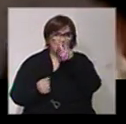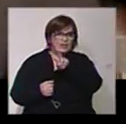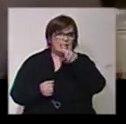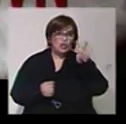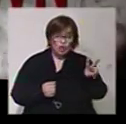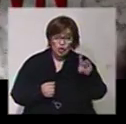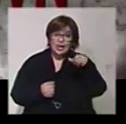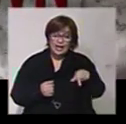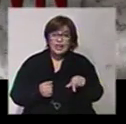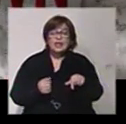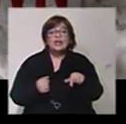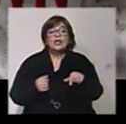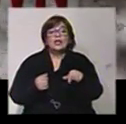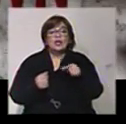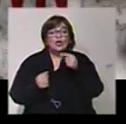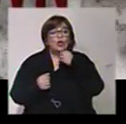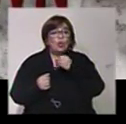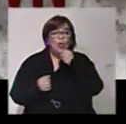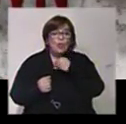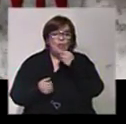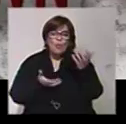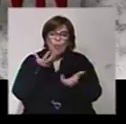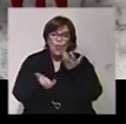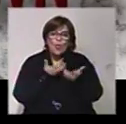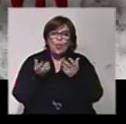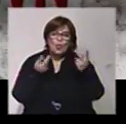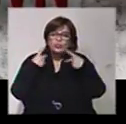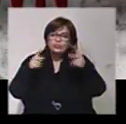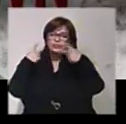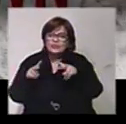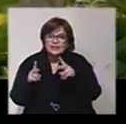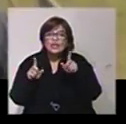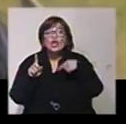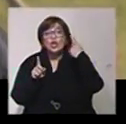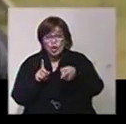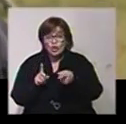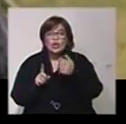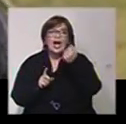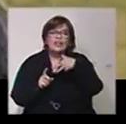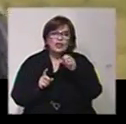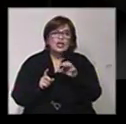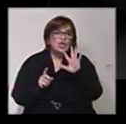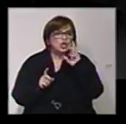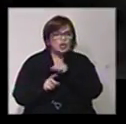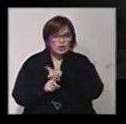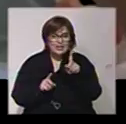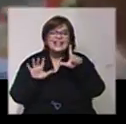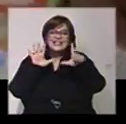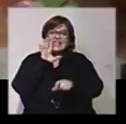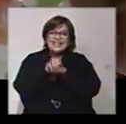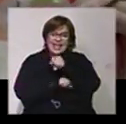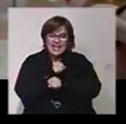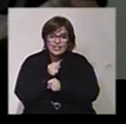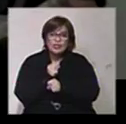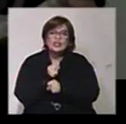Cook's Tour, que fue en el canal Food Network, y tuvo un programa llamado Anthony Bourdain No Reservation, que estuvo 7 años en el Travel Channel,